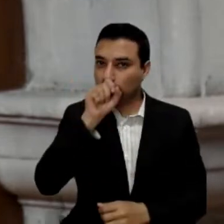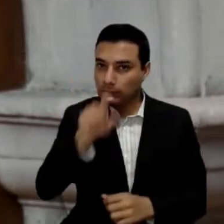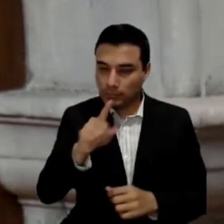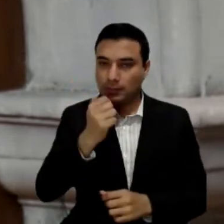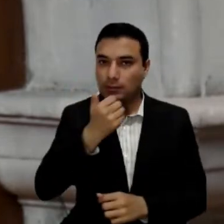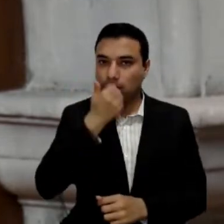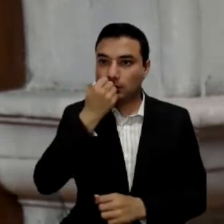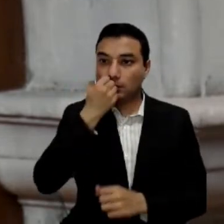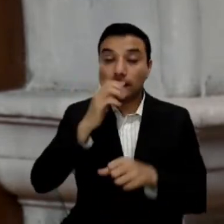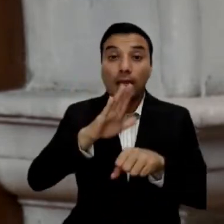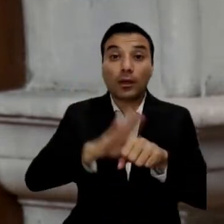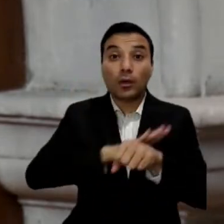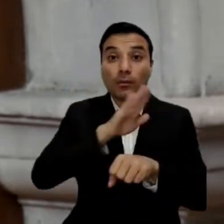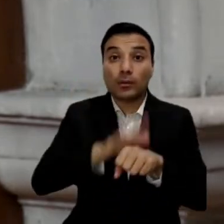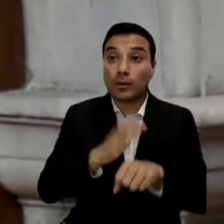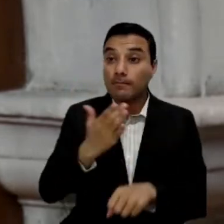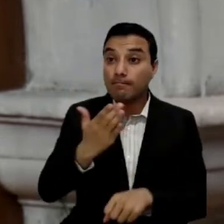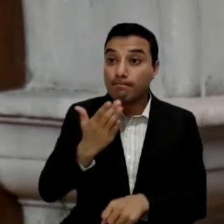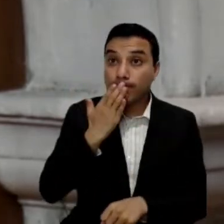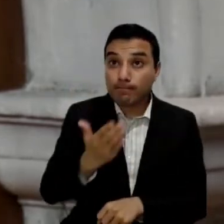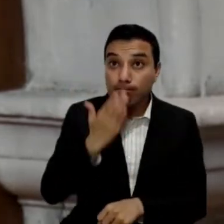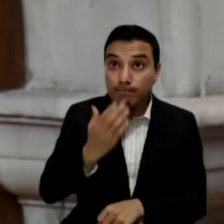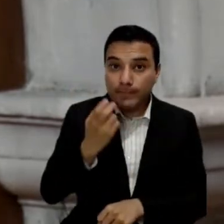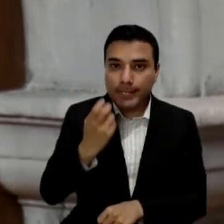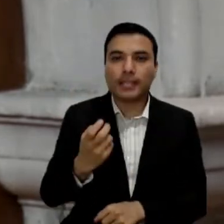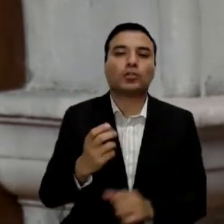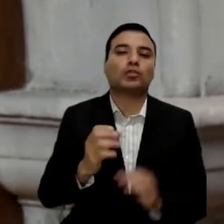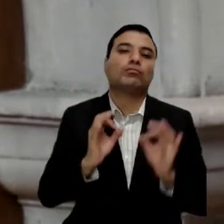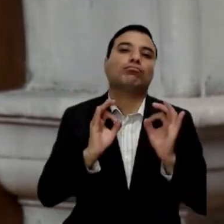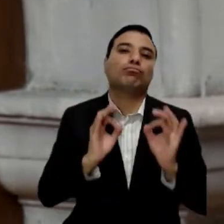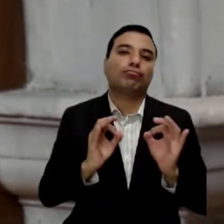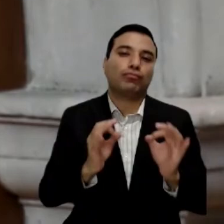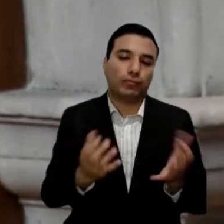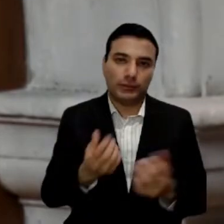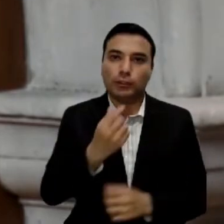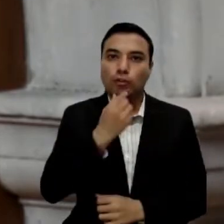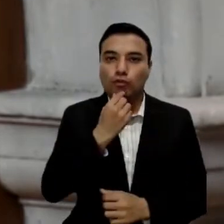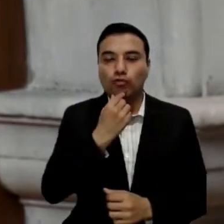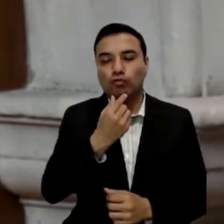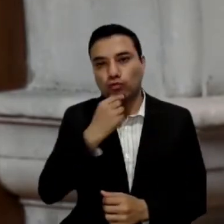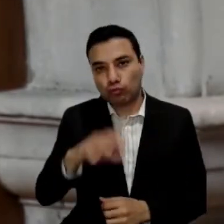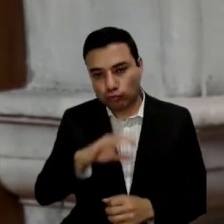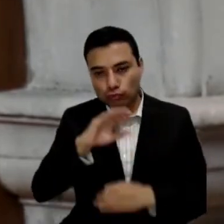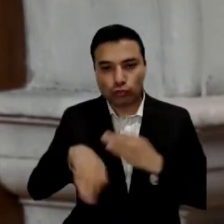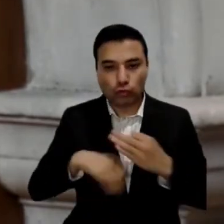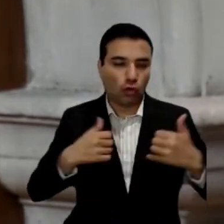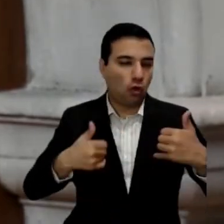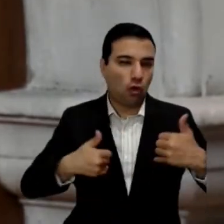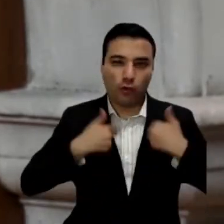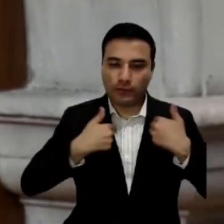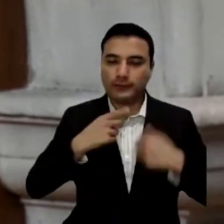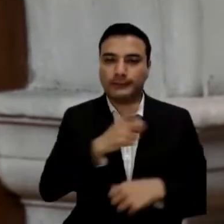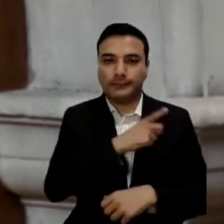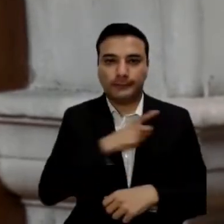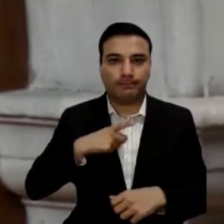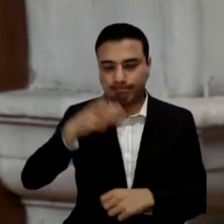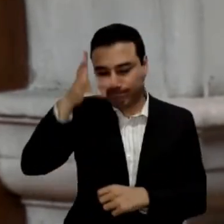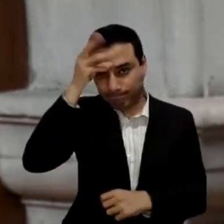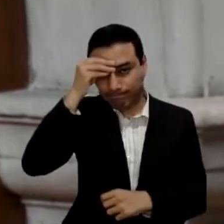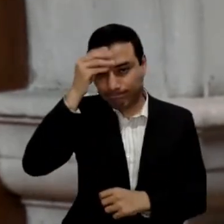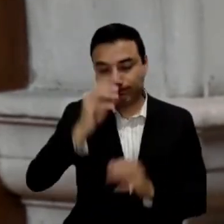que fomenten el aprendizaje efectivo de nuestras niñas, niños y adolescentes.